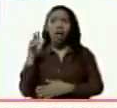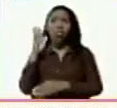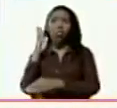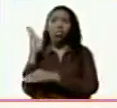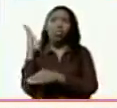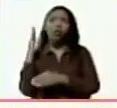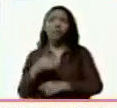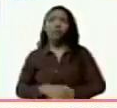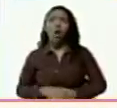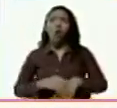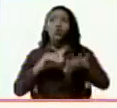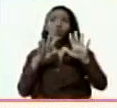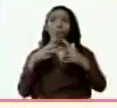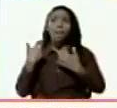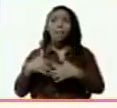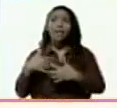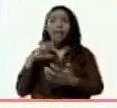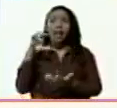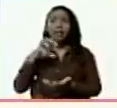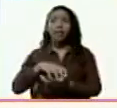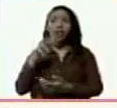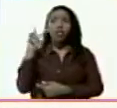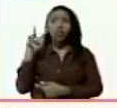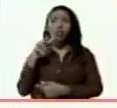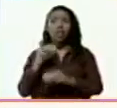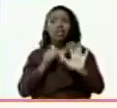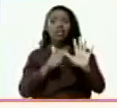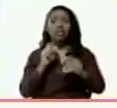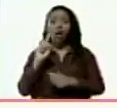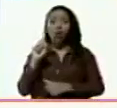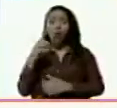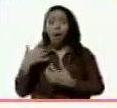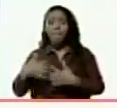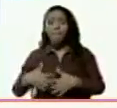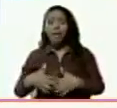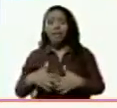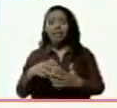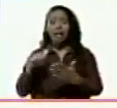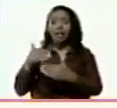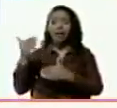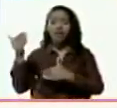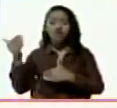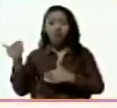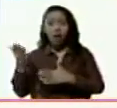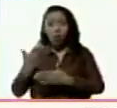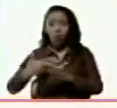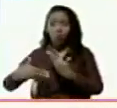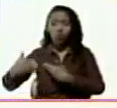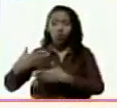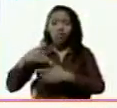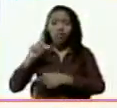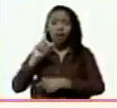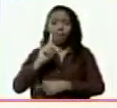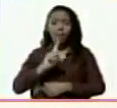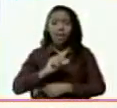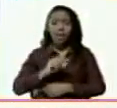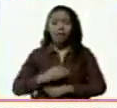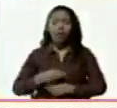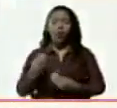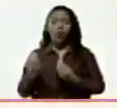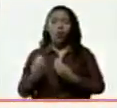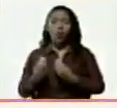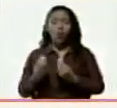nueve empresas del estado venezolano 61 empresas extranjeras relacionadas también comen con